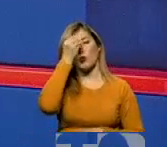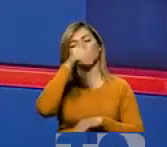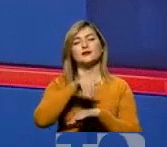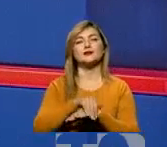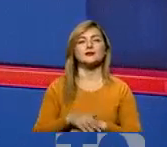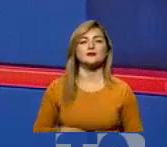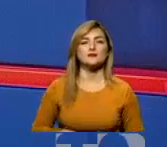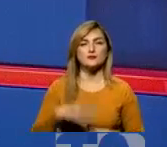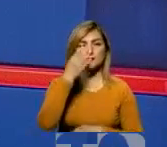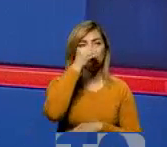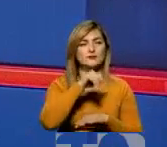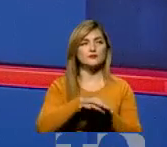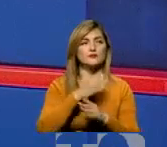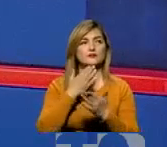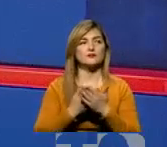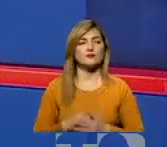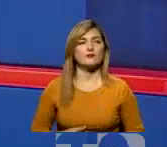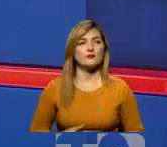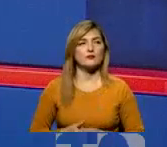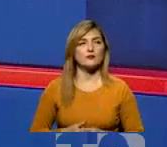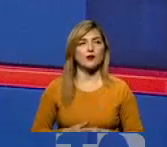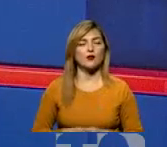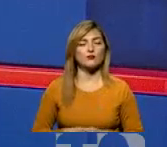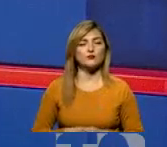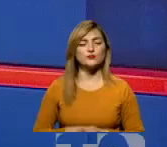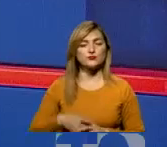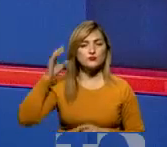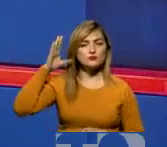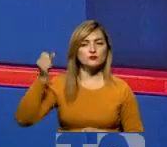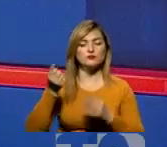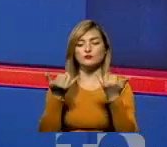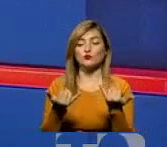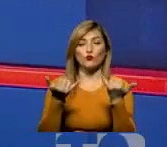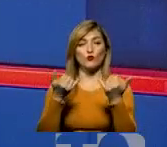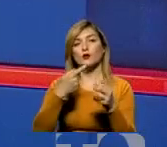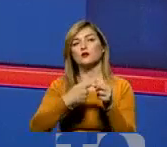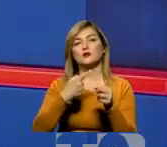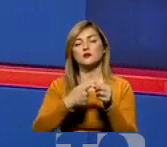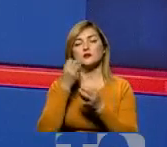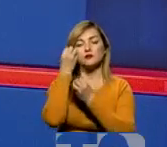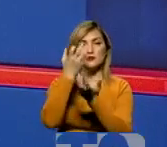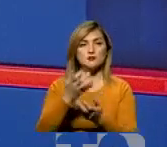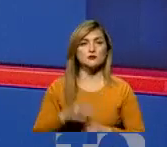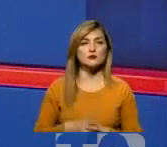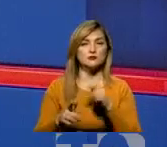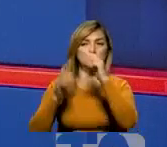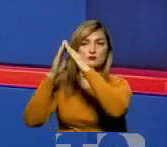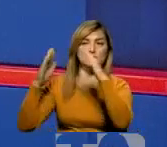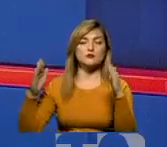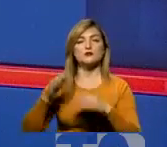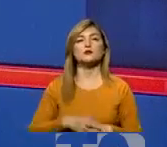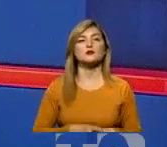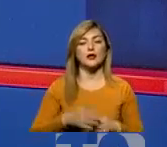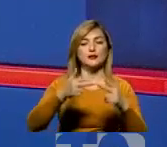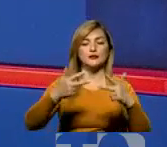buenas tardes. Buenas tardes también para ti, Iván. Muchísimas gracias. Y desde Cuenca ahora volvemos a Quito para contarles que los vecinos de Santa Clara